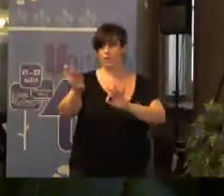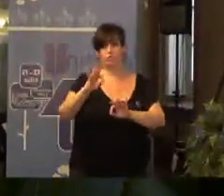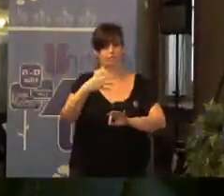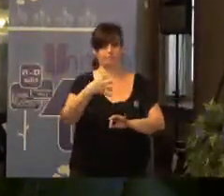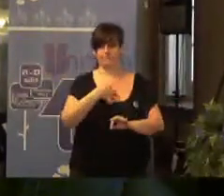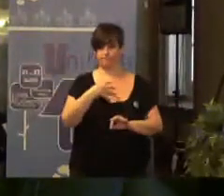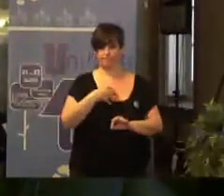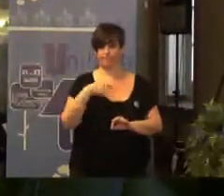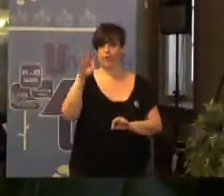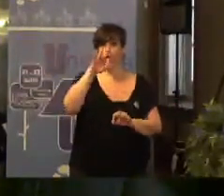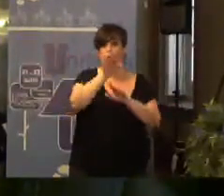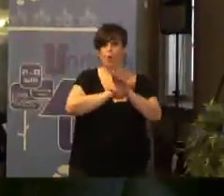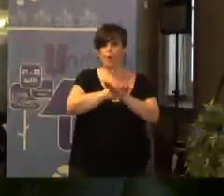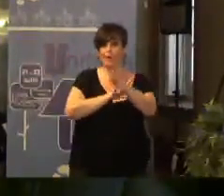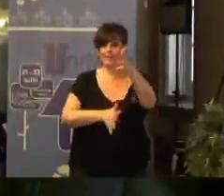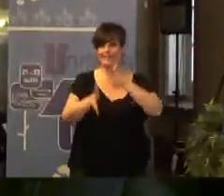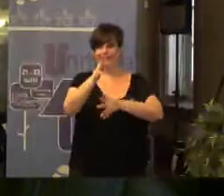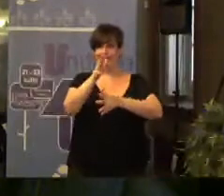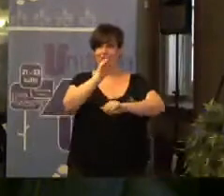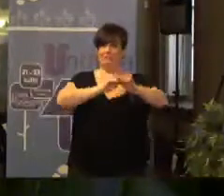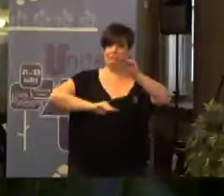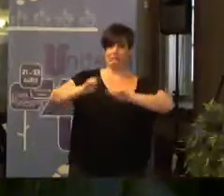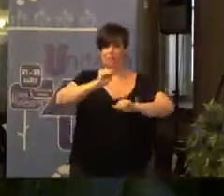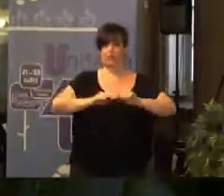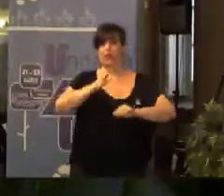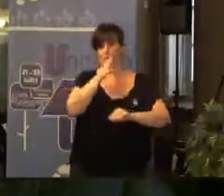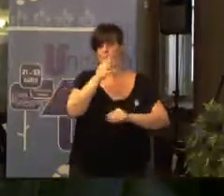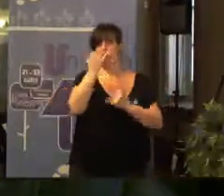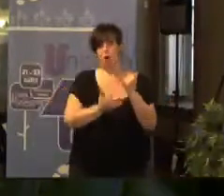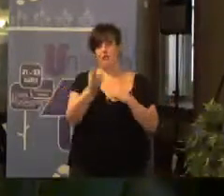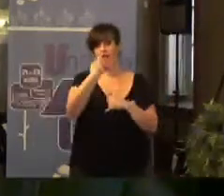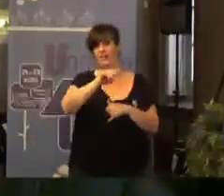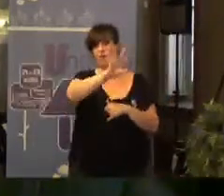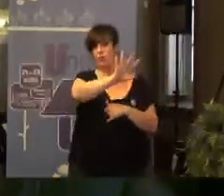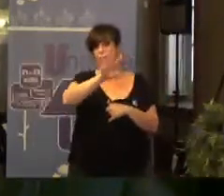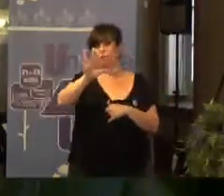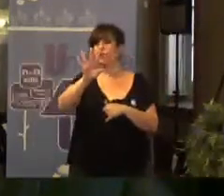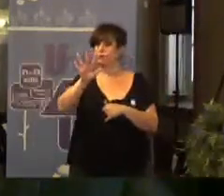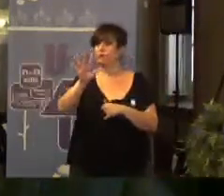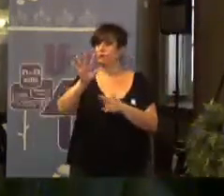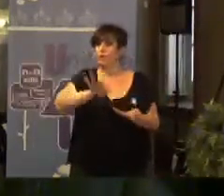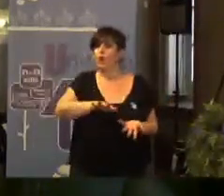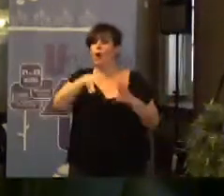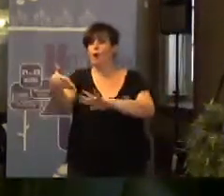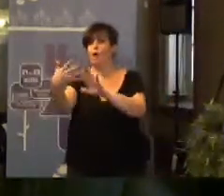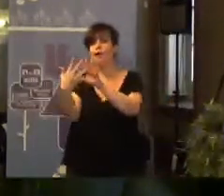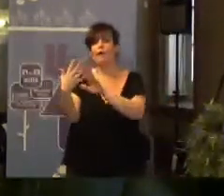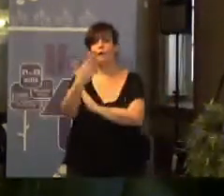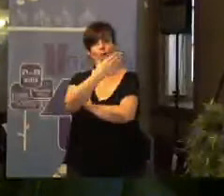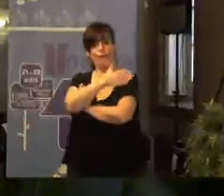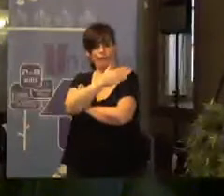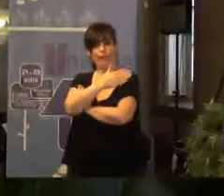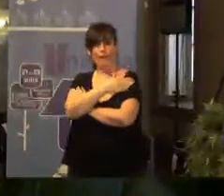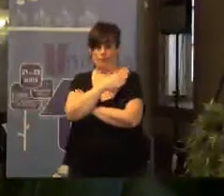para redimirse de ter sido cómplice da aplicación do 155, ademais do 135 antes, porque o 135, cando